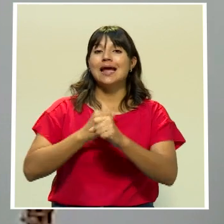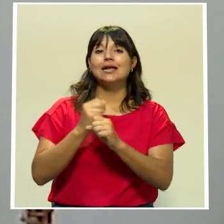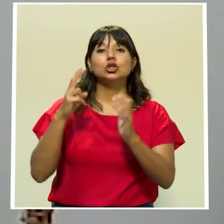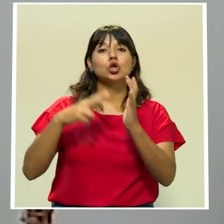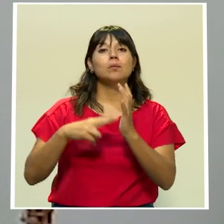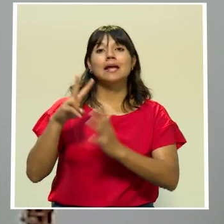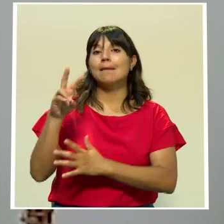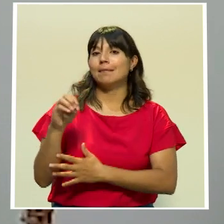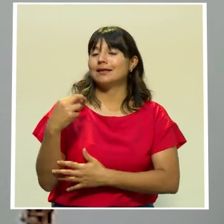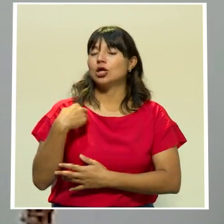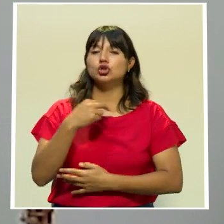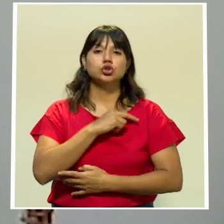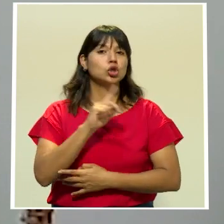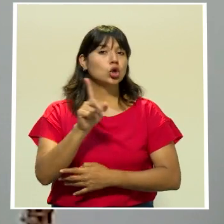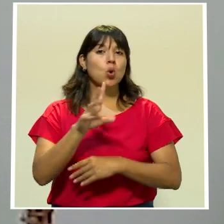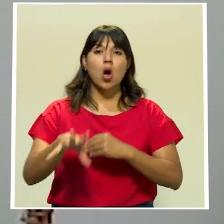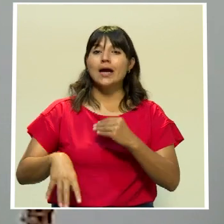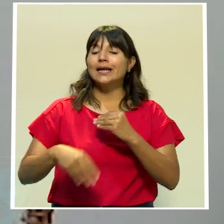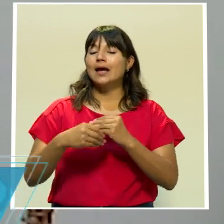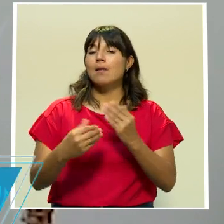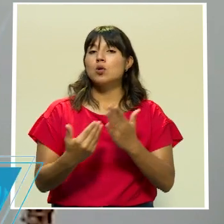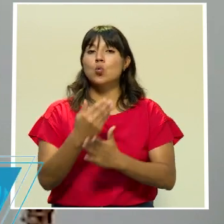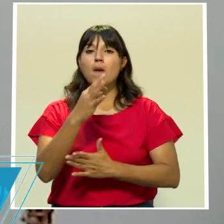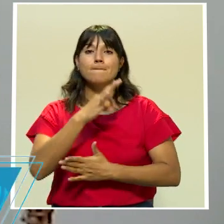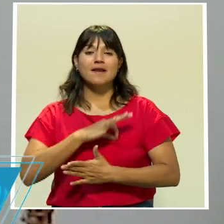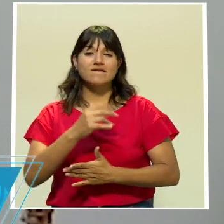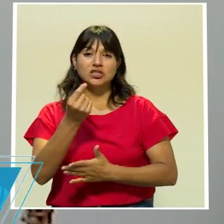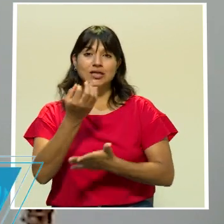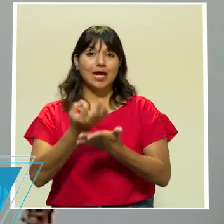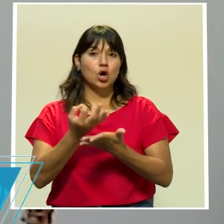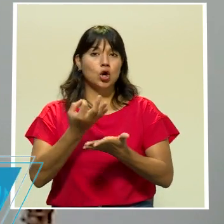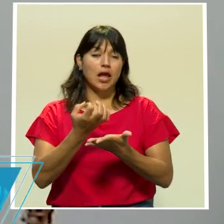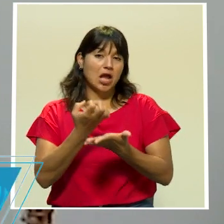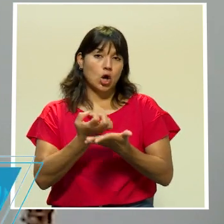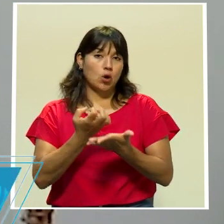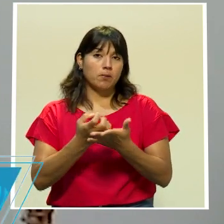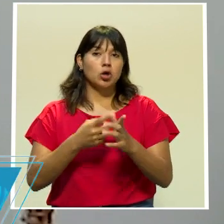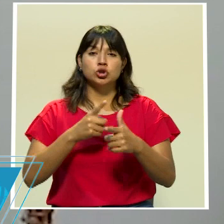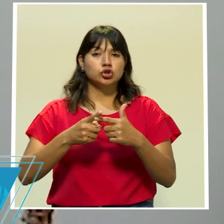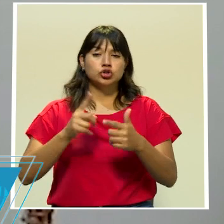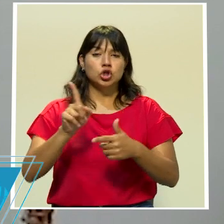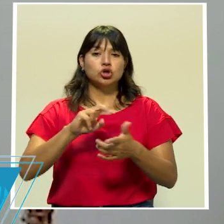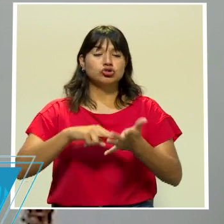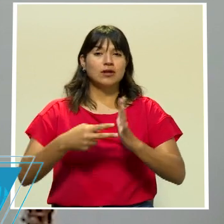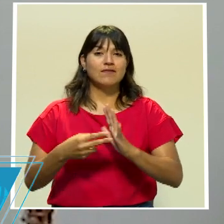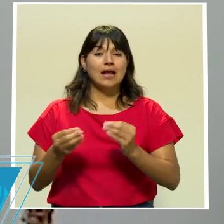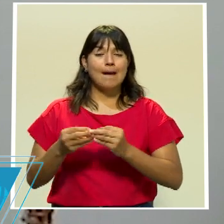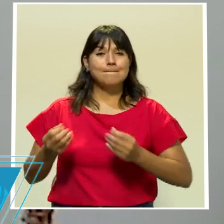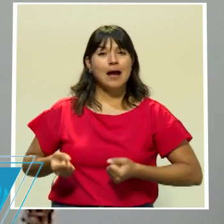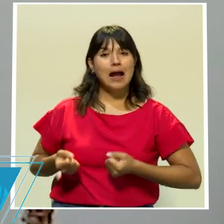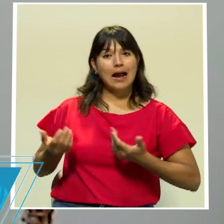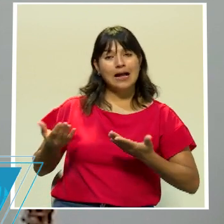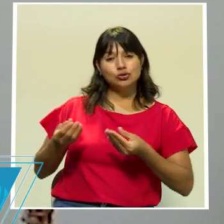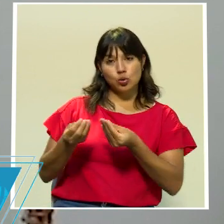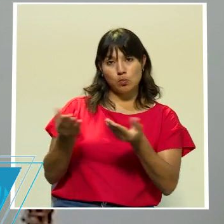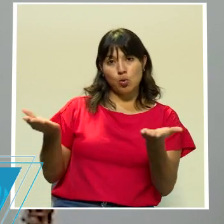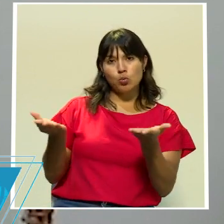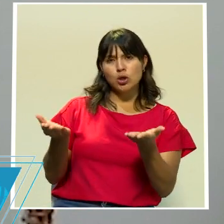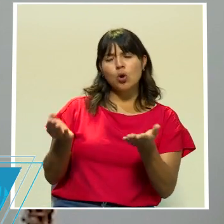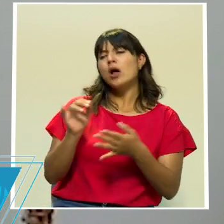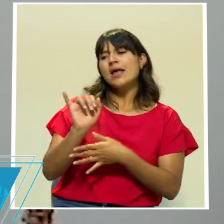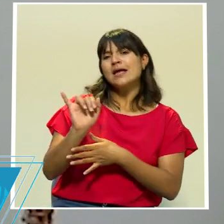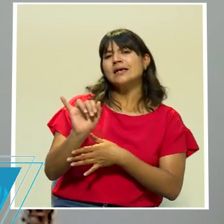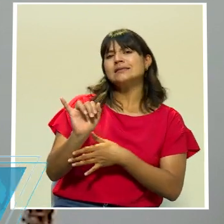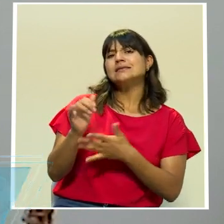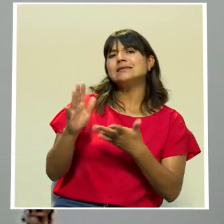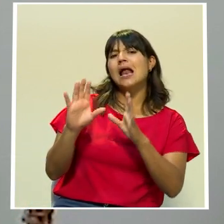nuevos beneficios económicos y por ello hemos sostenido que no se incrementa el gasto público. La misma ha sido revisada por la